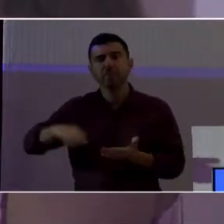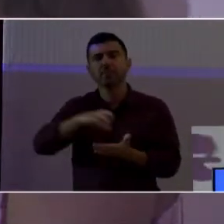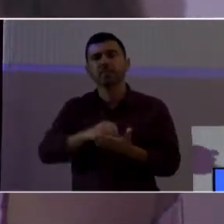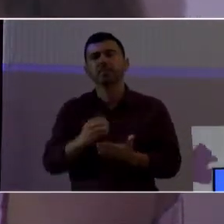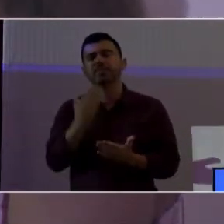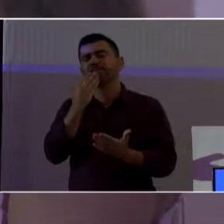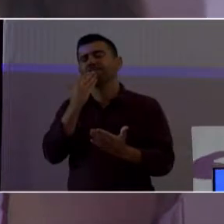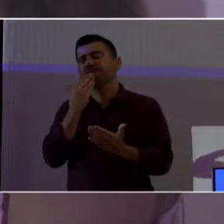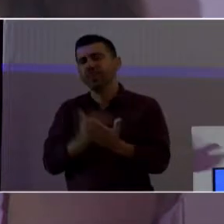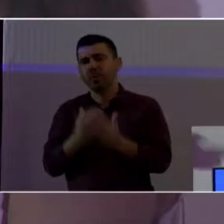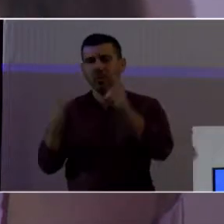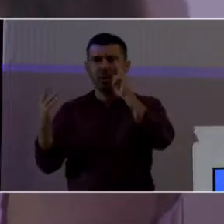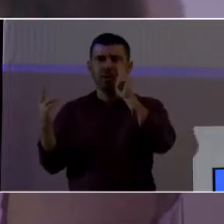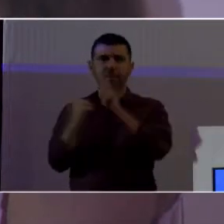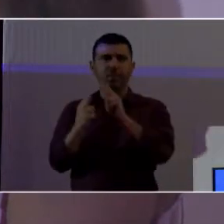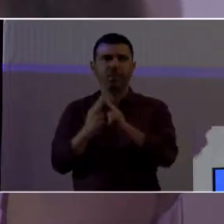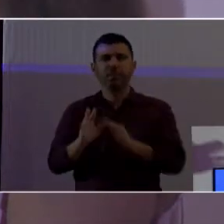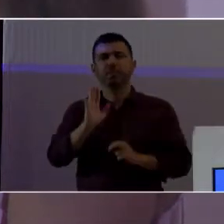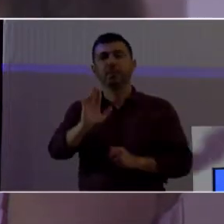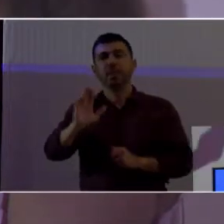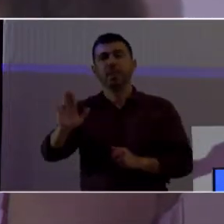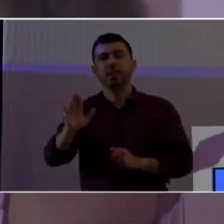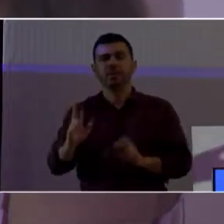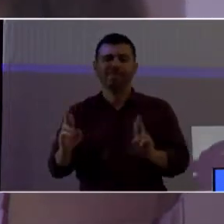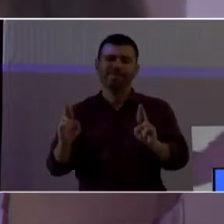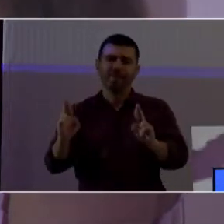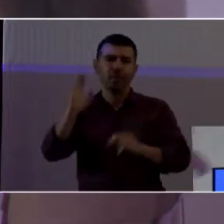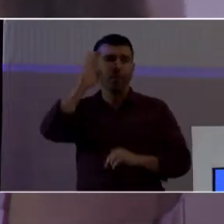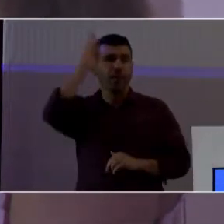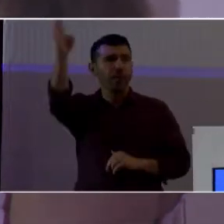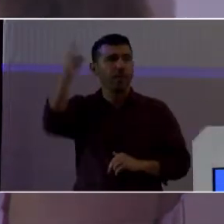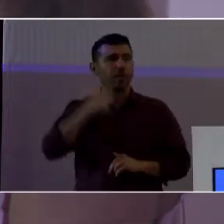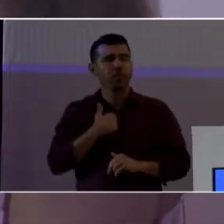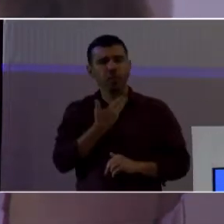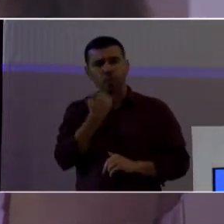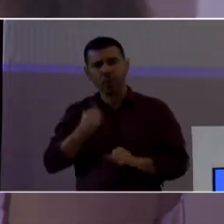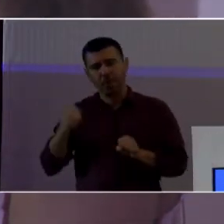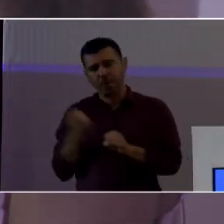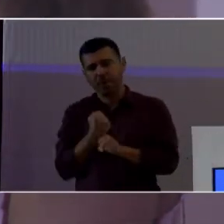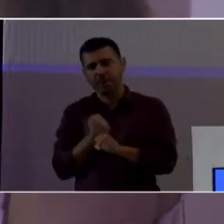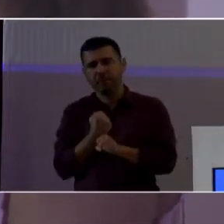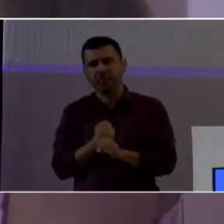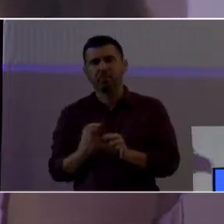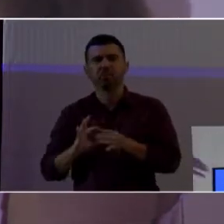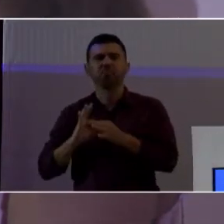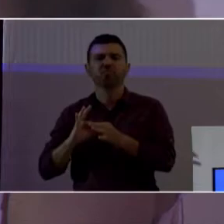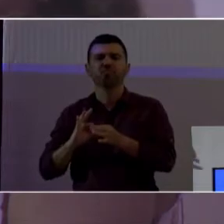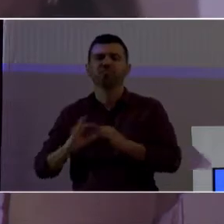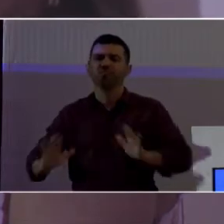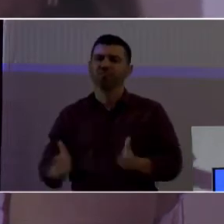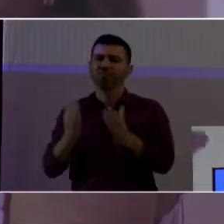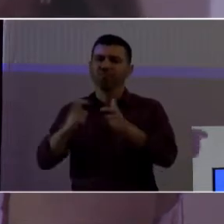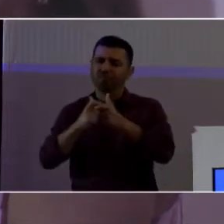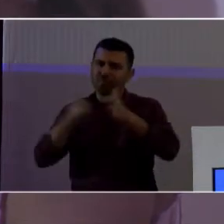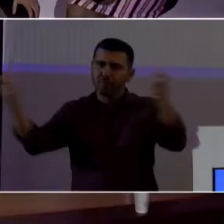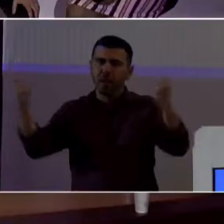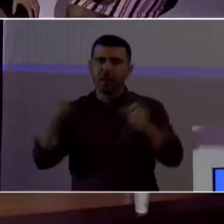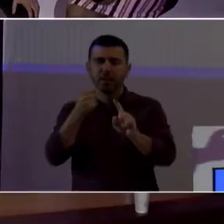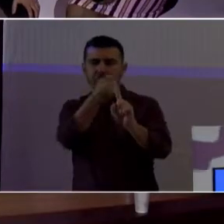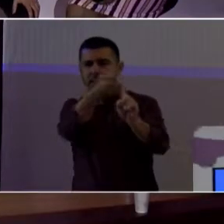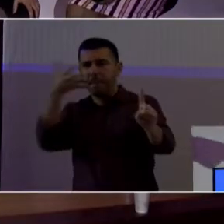espero que a futuro podamos seguir trabajando con la agencia en proyectos de mayor impacto como el que tenemos